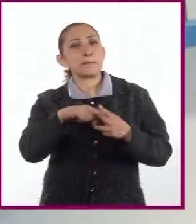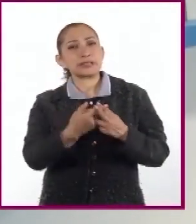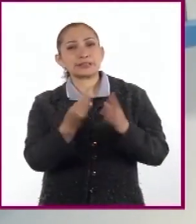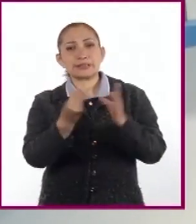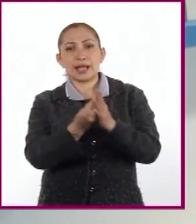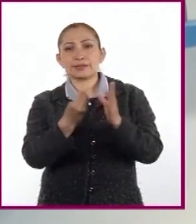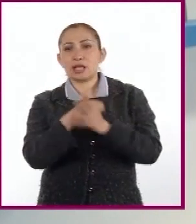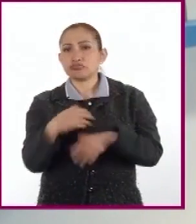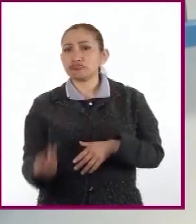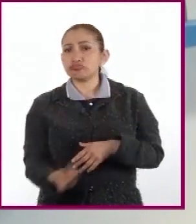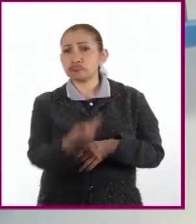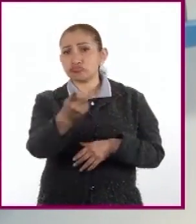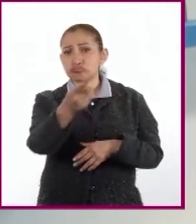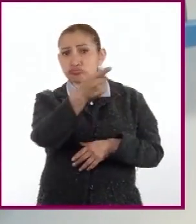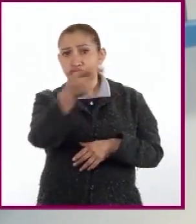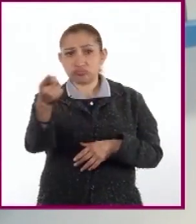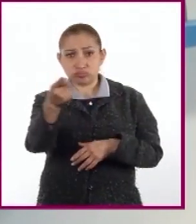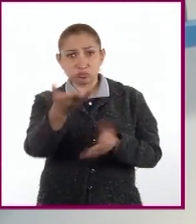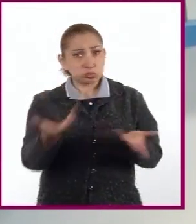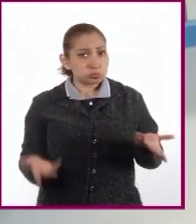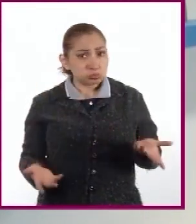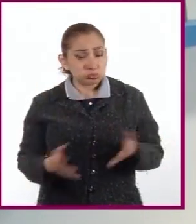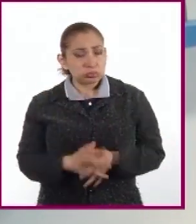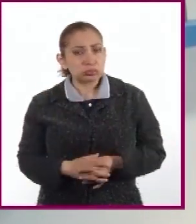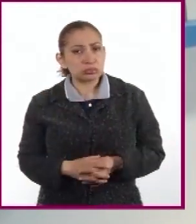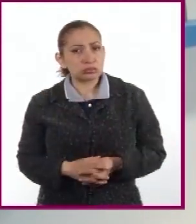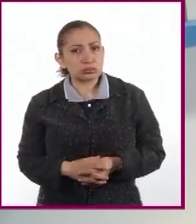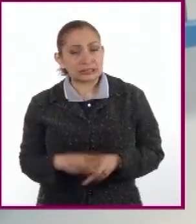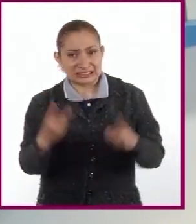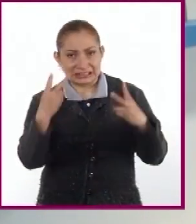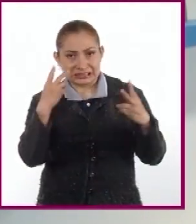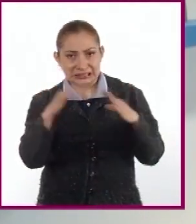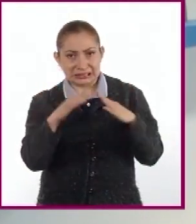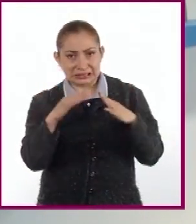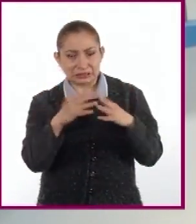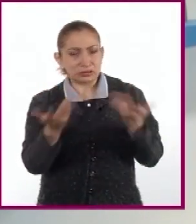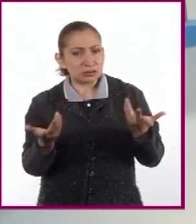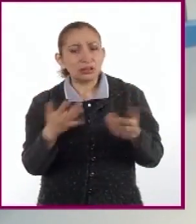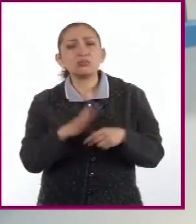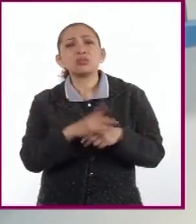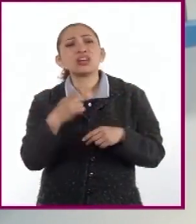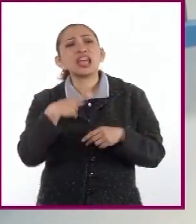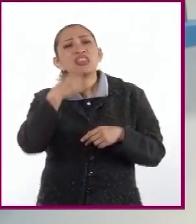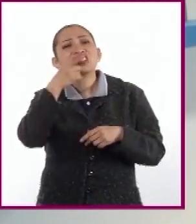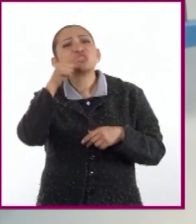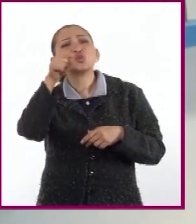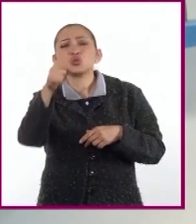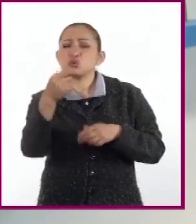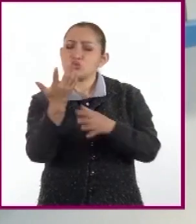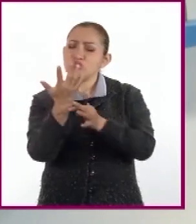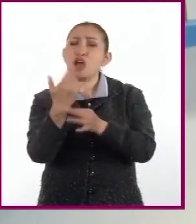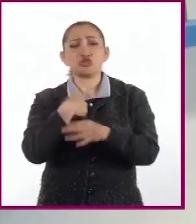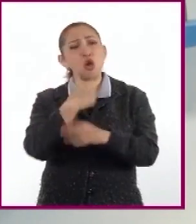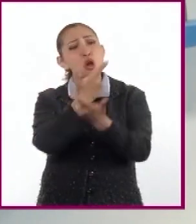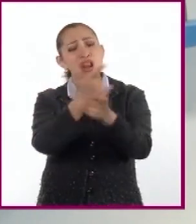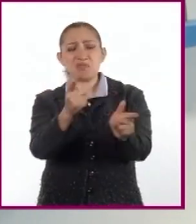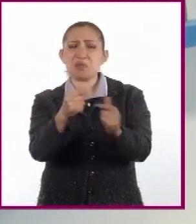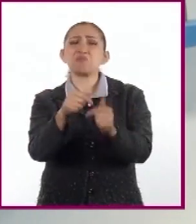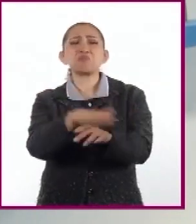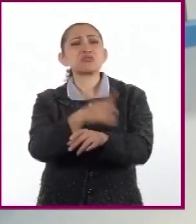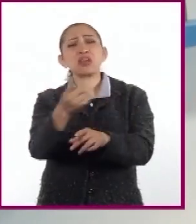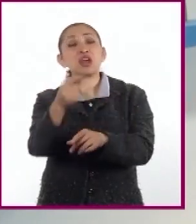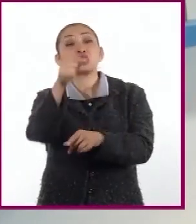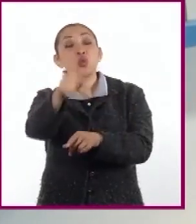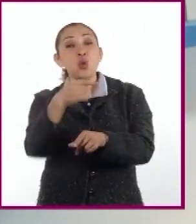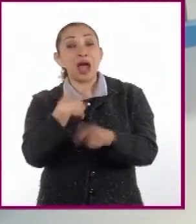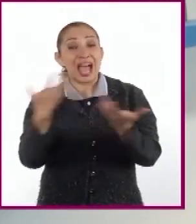sesión preguntándoles a ti y a ustedes que nos ven en sus casas por qué pueden decir que son libres. Para responder,